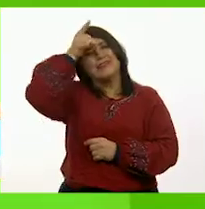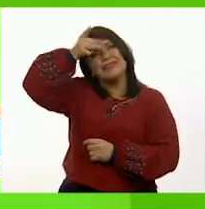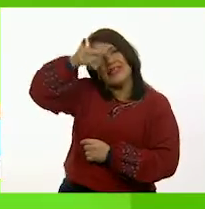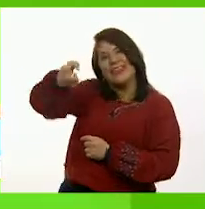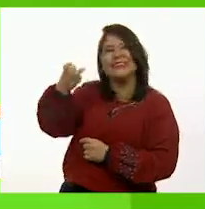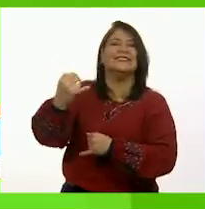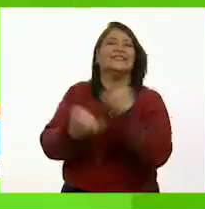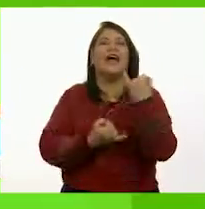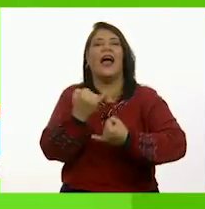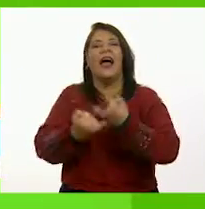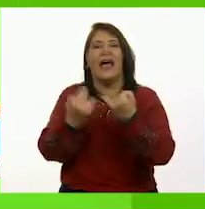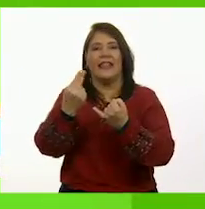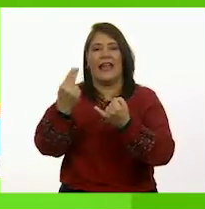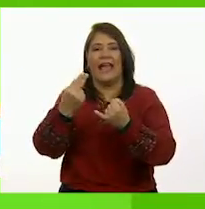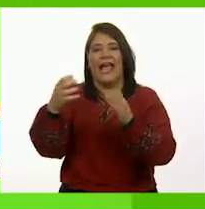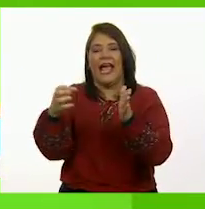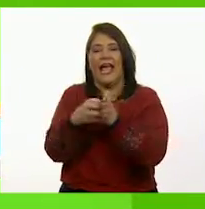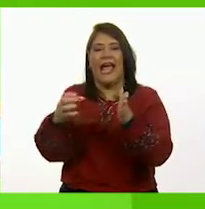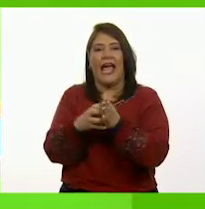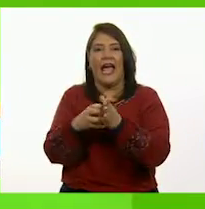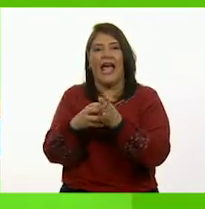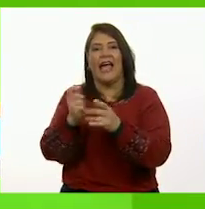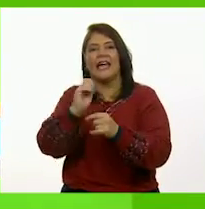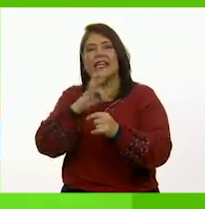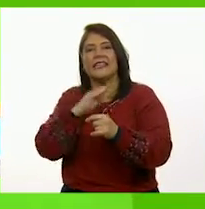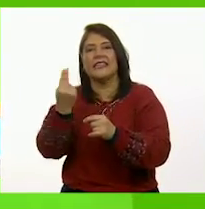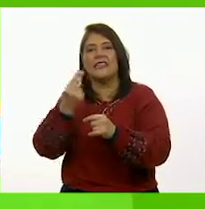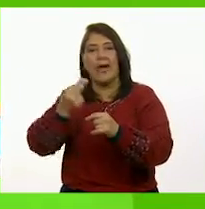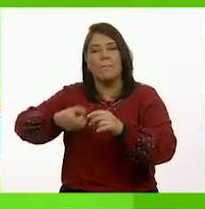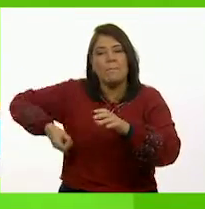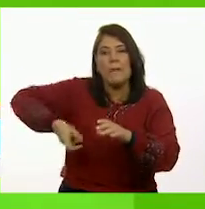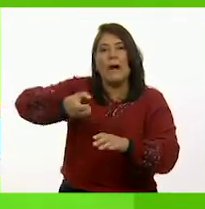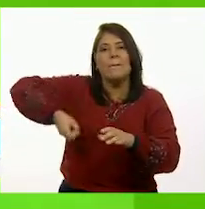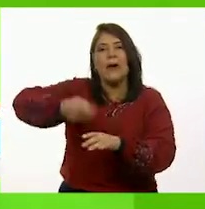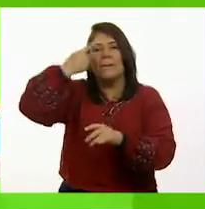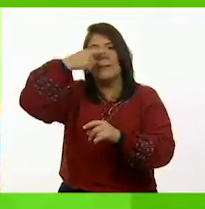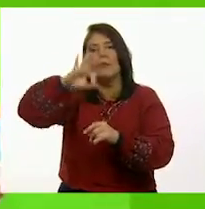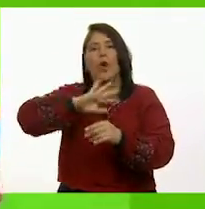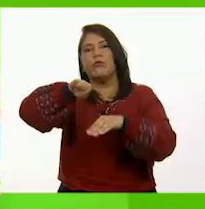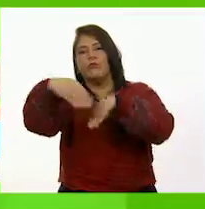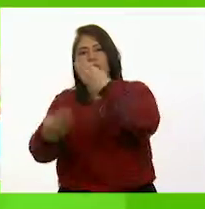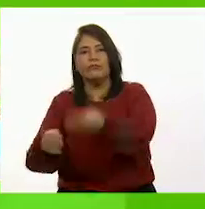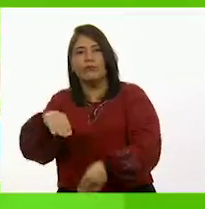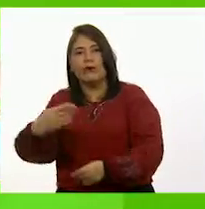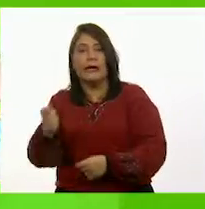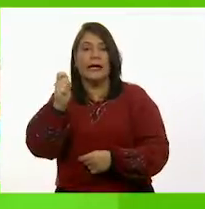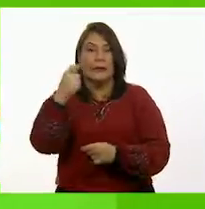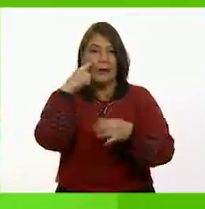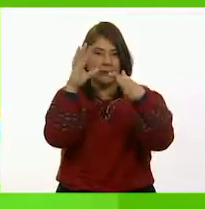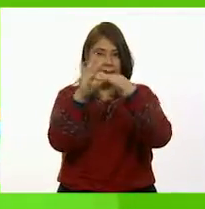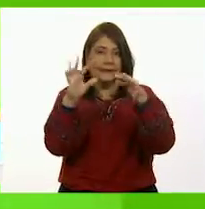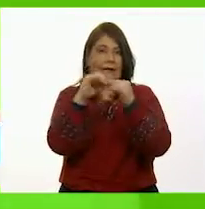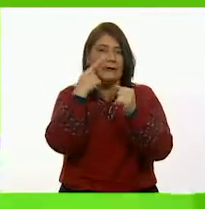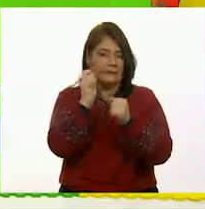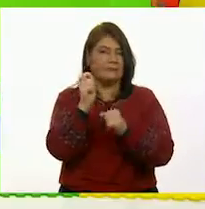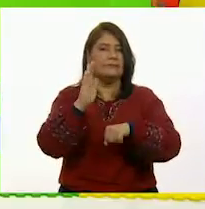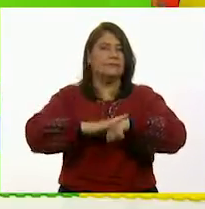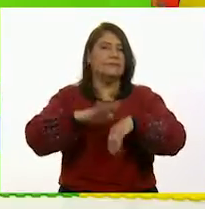que derribar cajas usando una tapa. Gana quien derribe más cajas. Las instrucciones son las